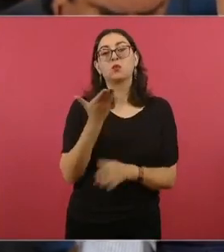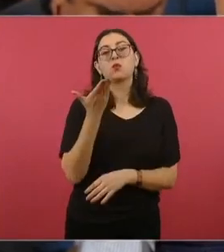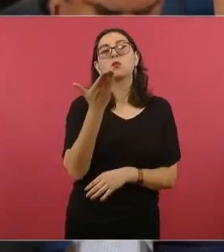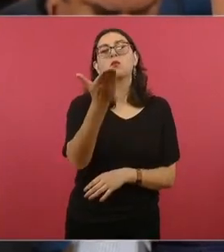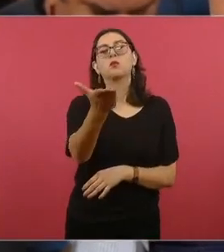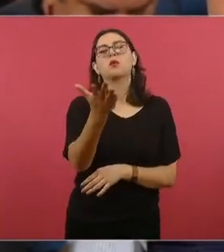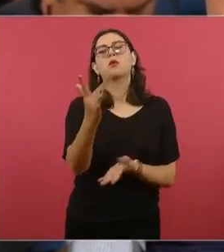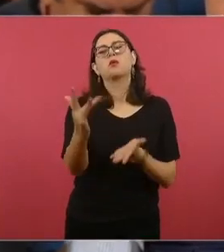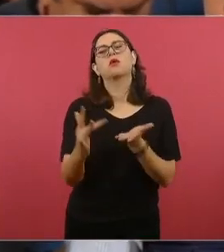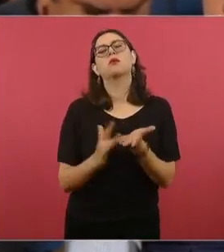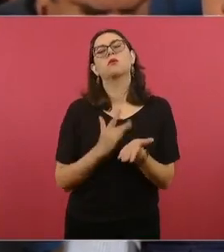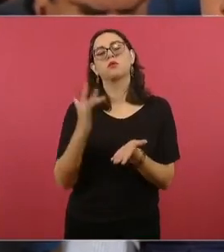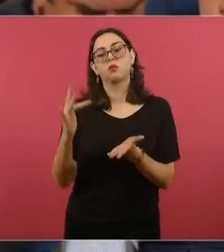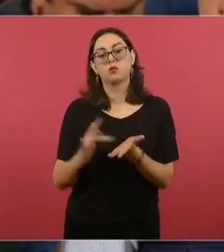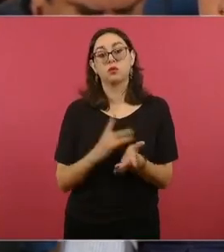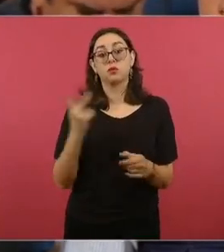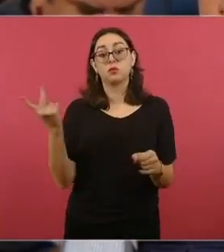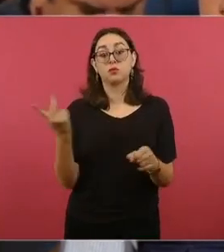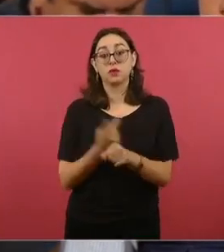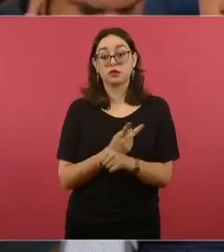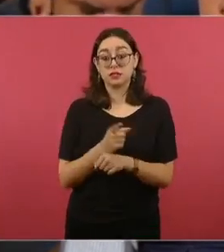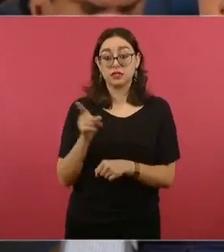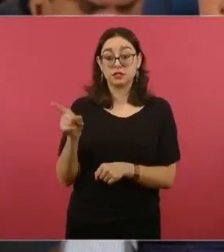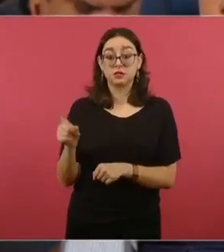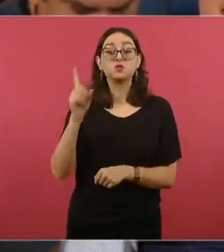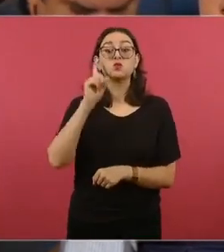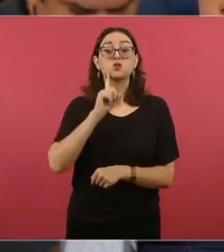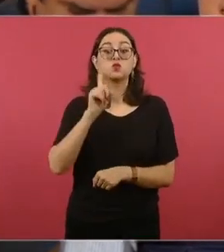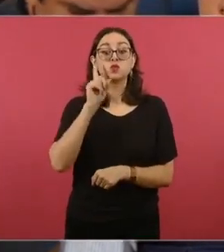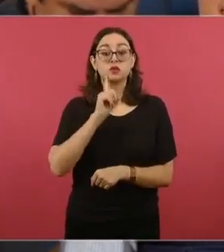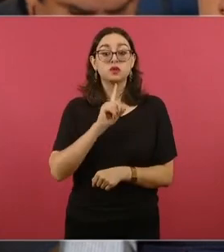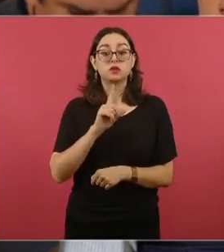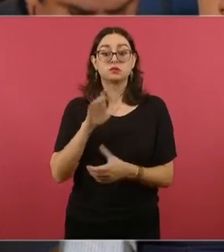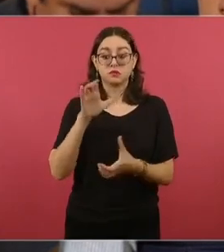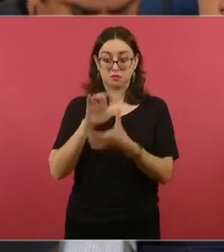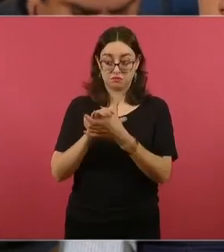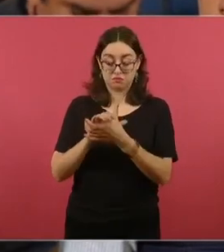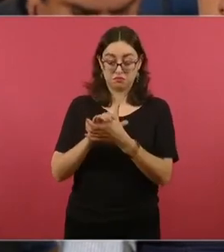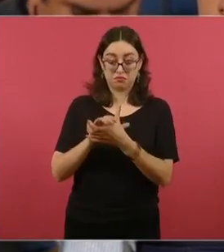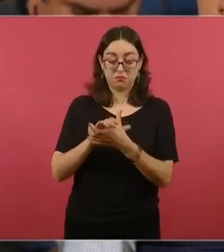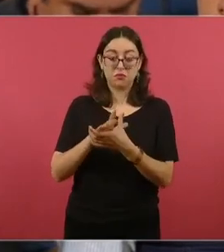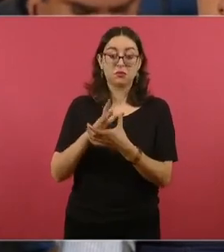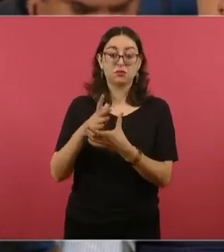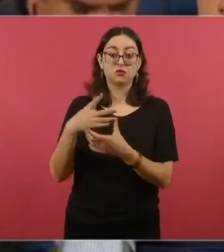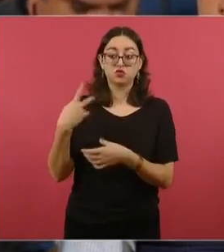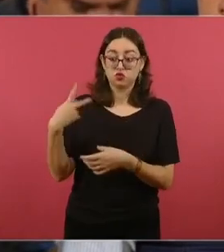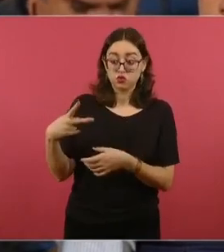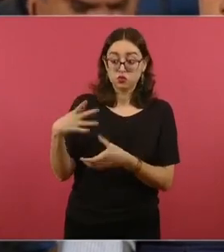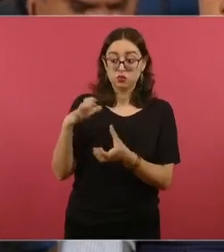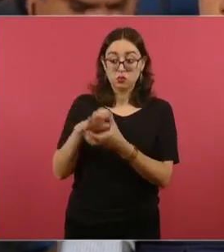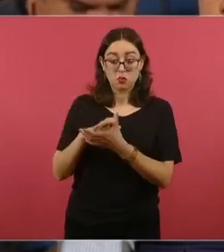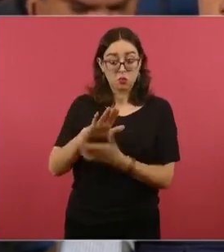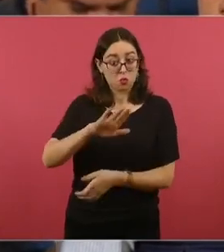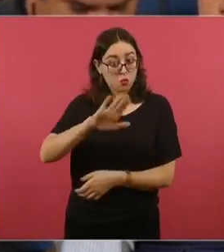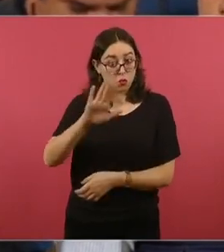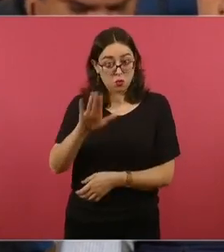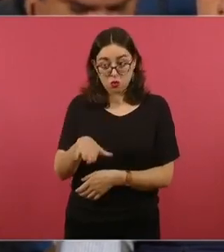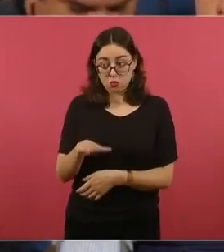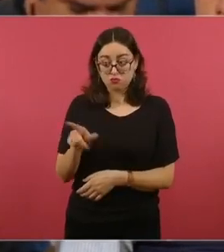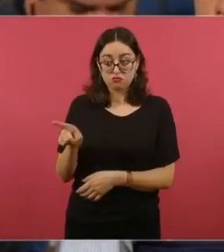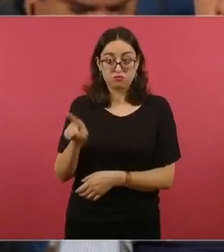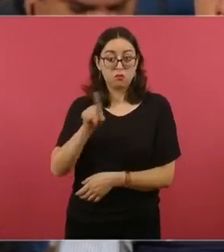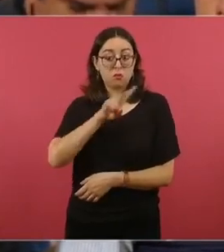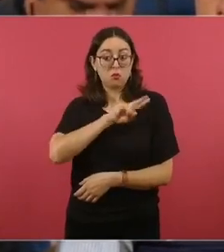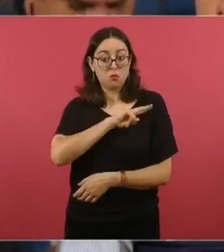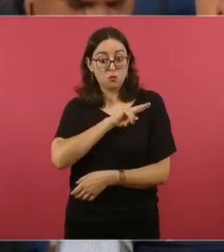han otorgado la pensión por viudez que le corresponde. Para esto ella ya tuvo un juicio,